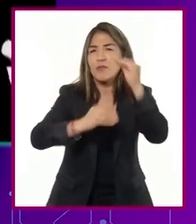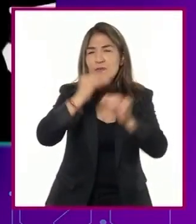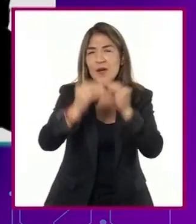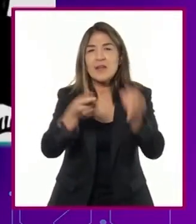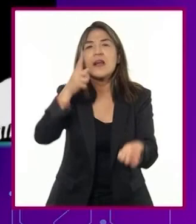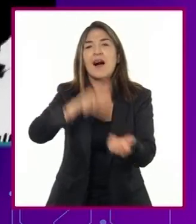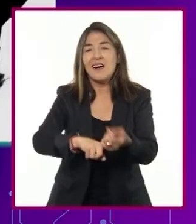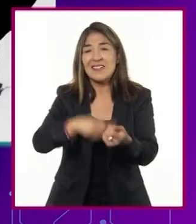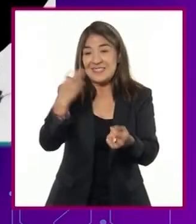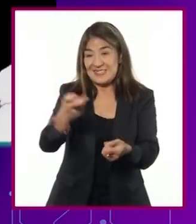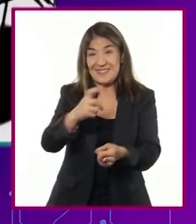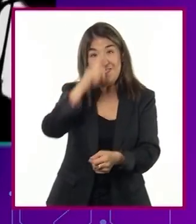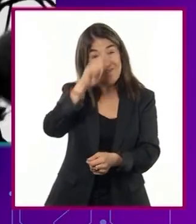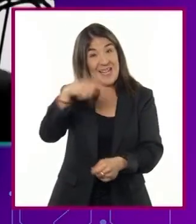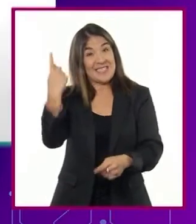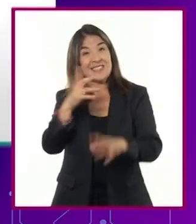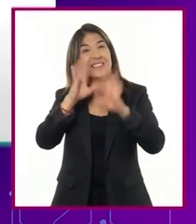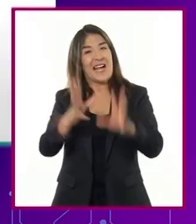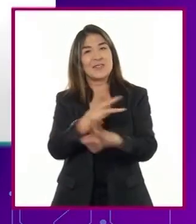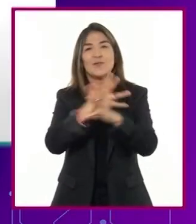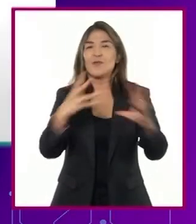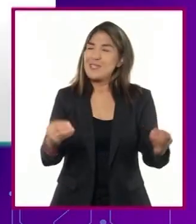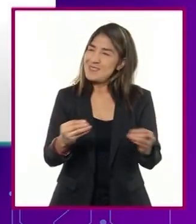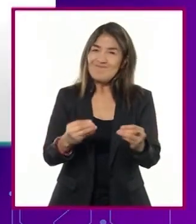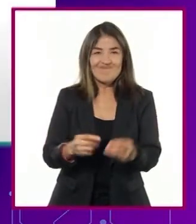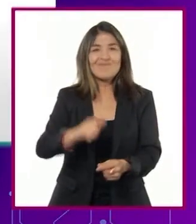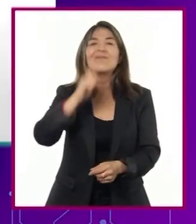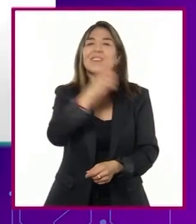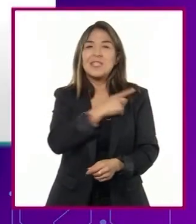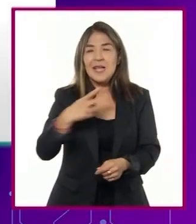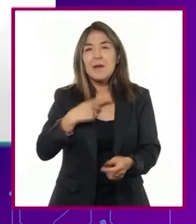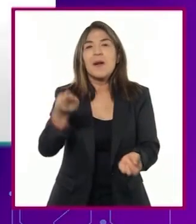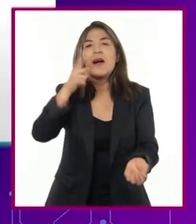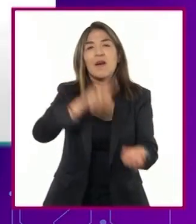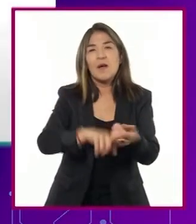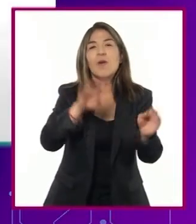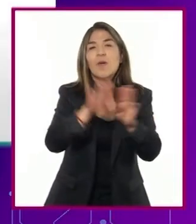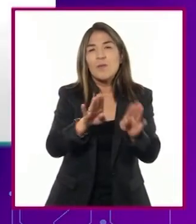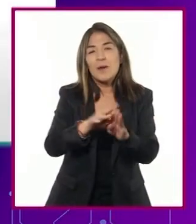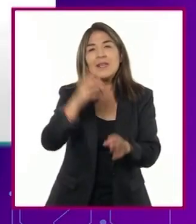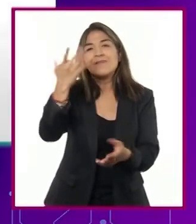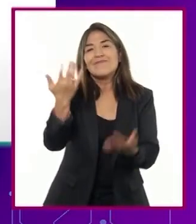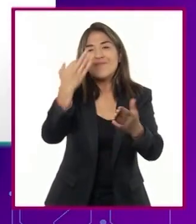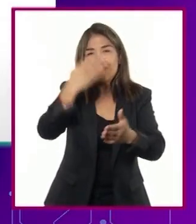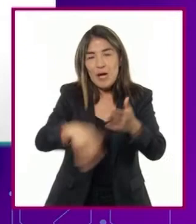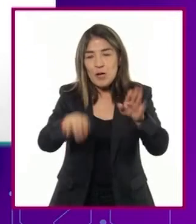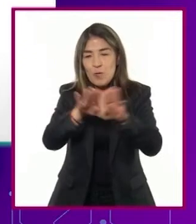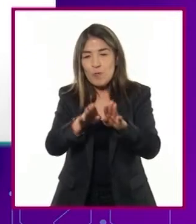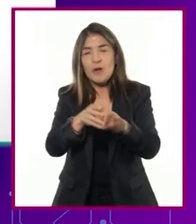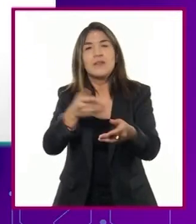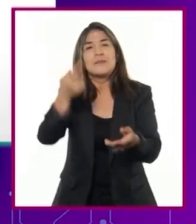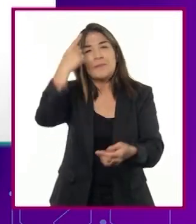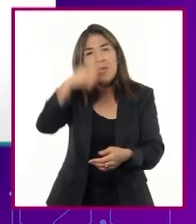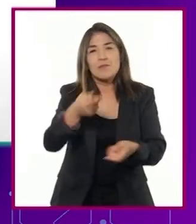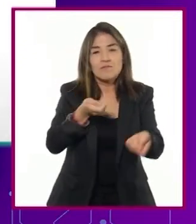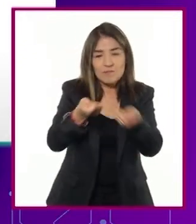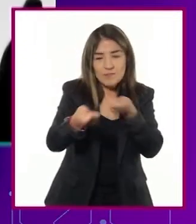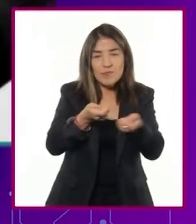que no es sencillo resolverlo, sobre todo cuando los afectados no tienen habilidades comunicativas y